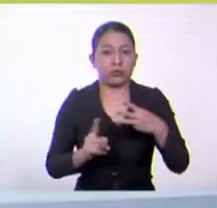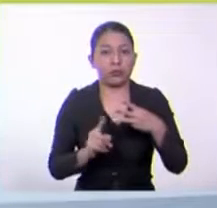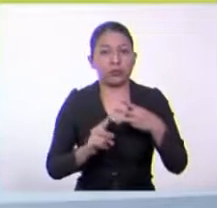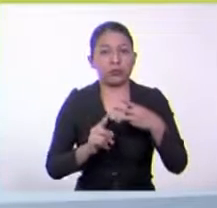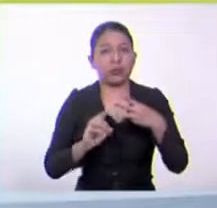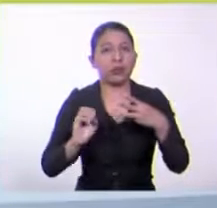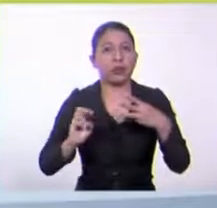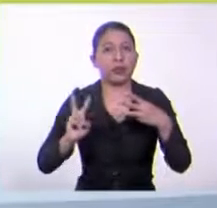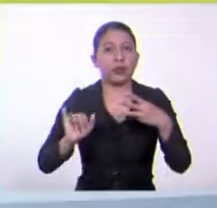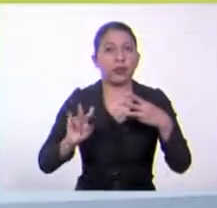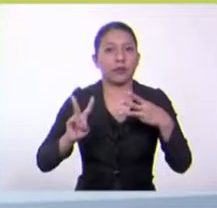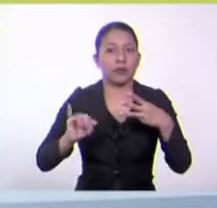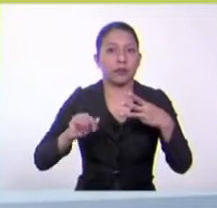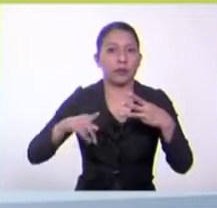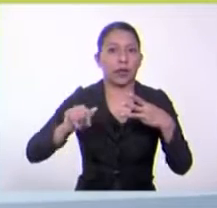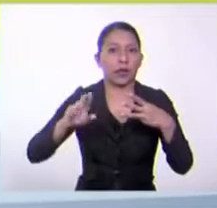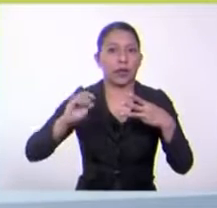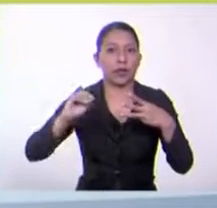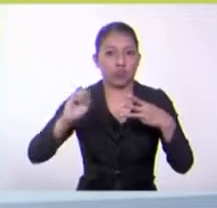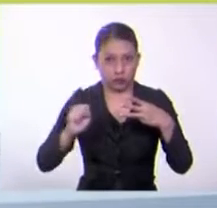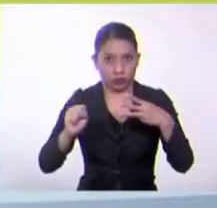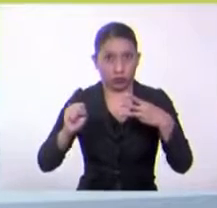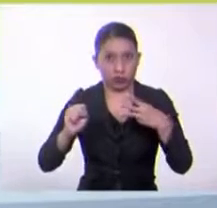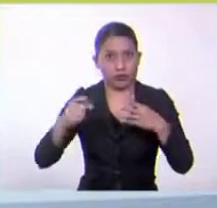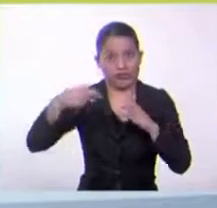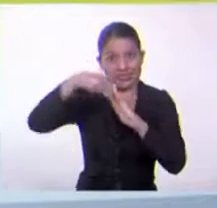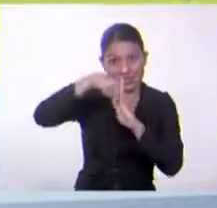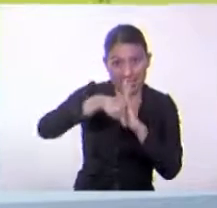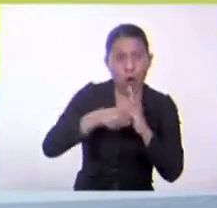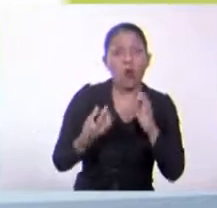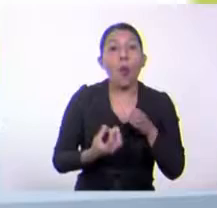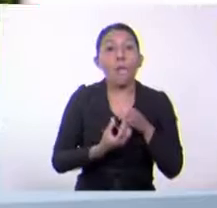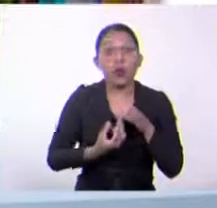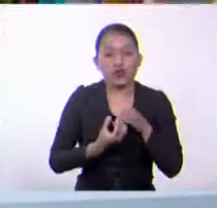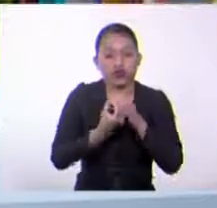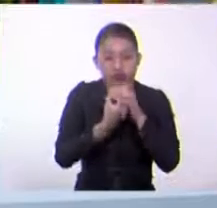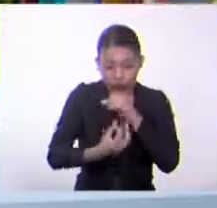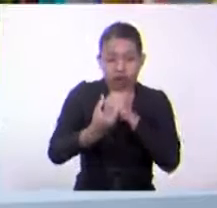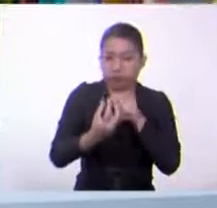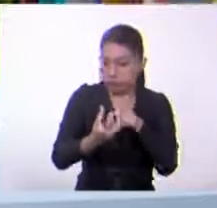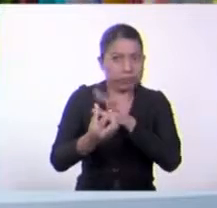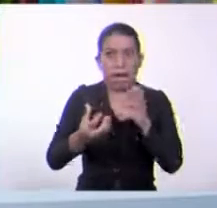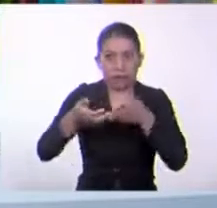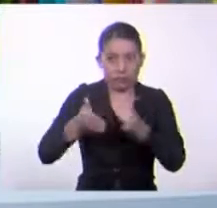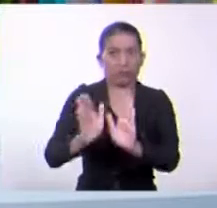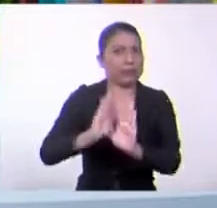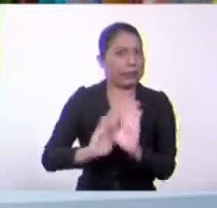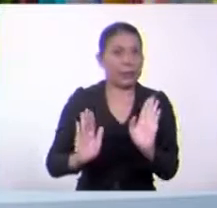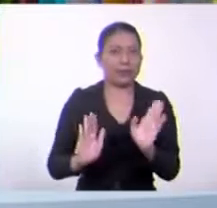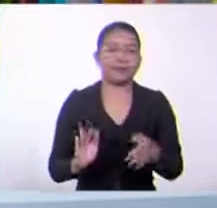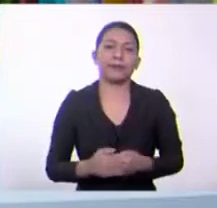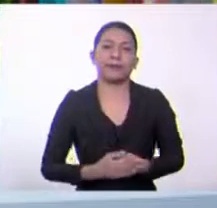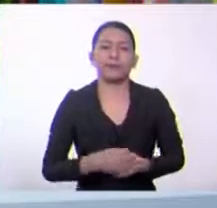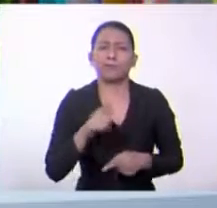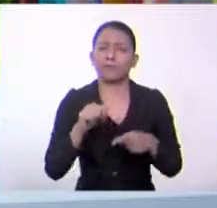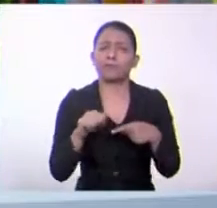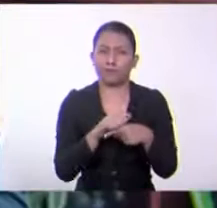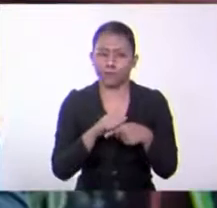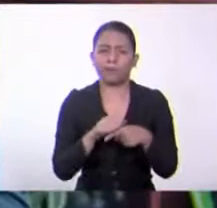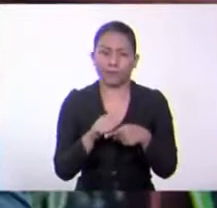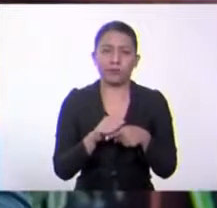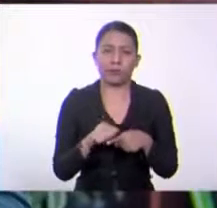los ovovivíparos. Son nombres largos, pero que con la práctica los irás conociendo